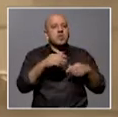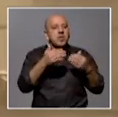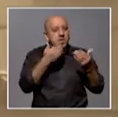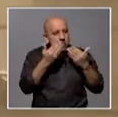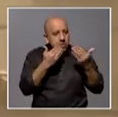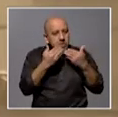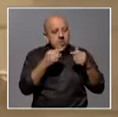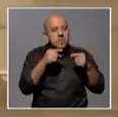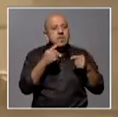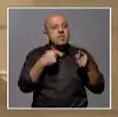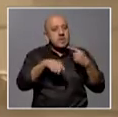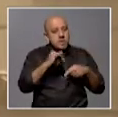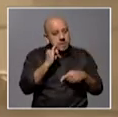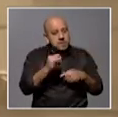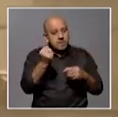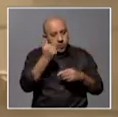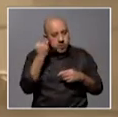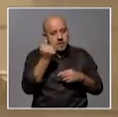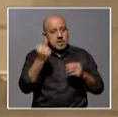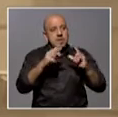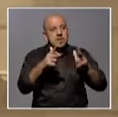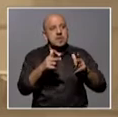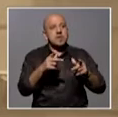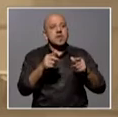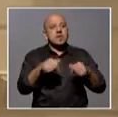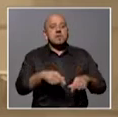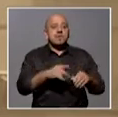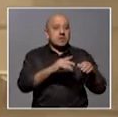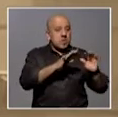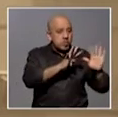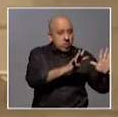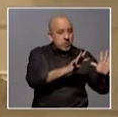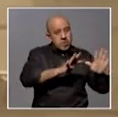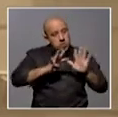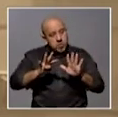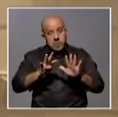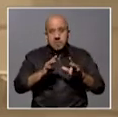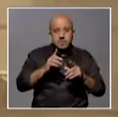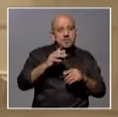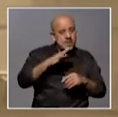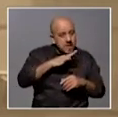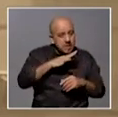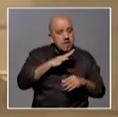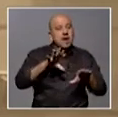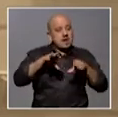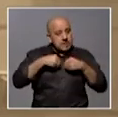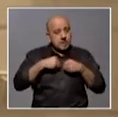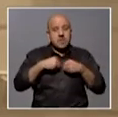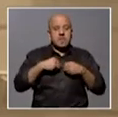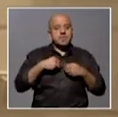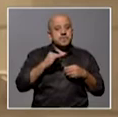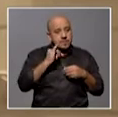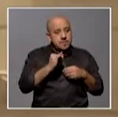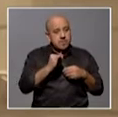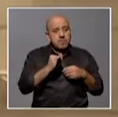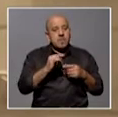la brevedad, pero sí es importante resaltar, sale 9-9 de Comisión de Movilidad Urbana, o sea, hay una aceptación y un acompañamiento también